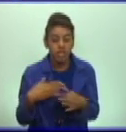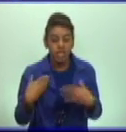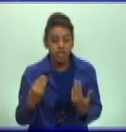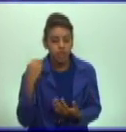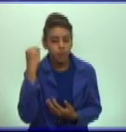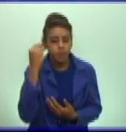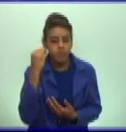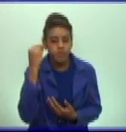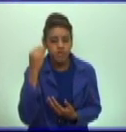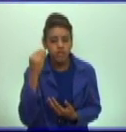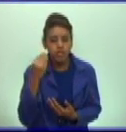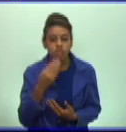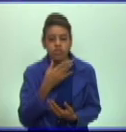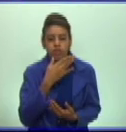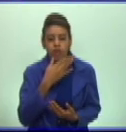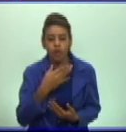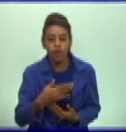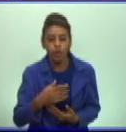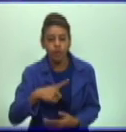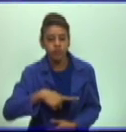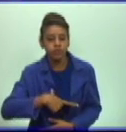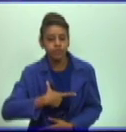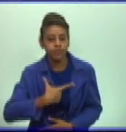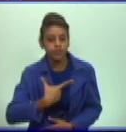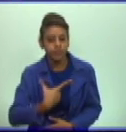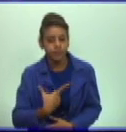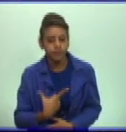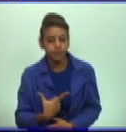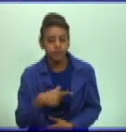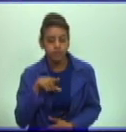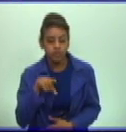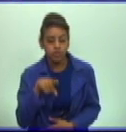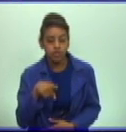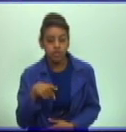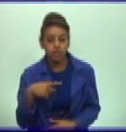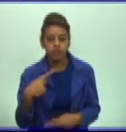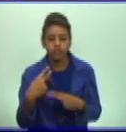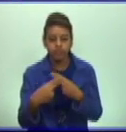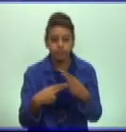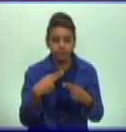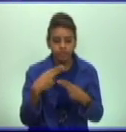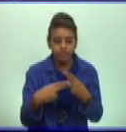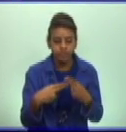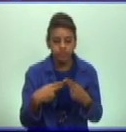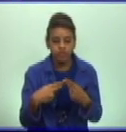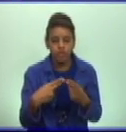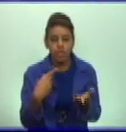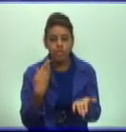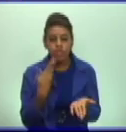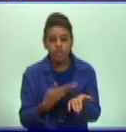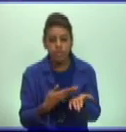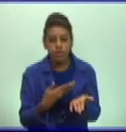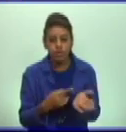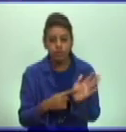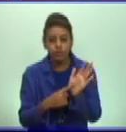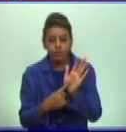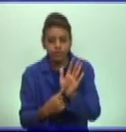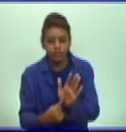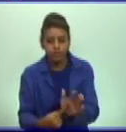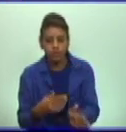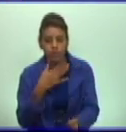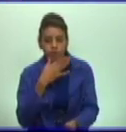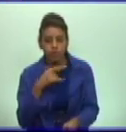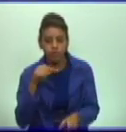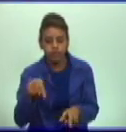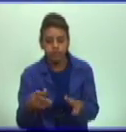Fidel un joven artista que con su obra y su comportamiento demuestra ser un joven de estos